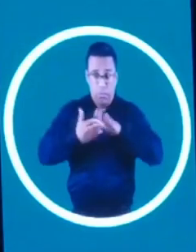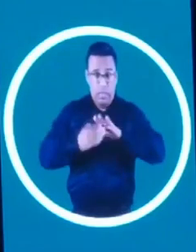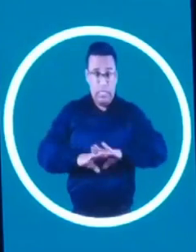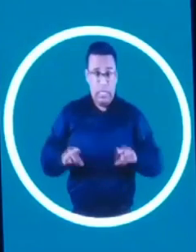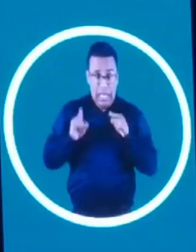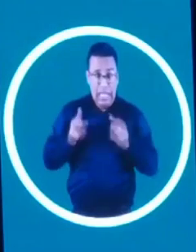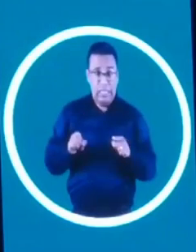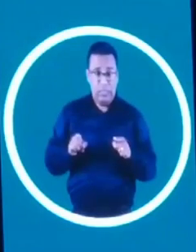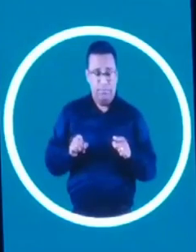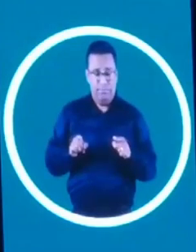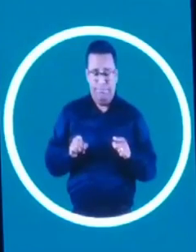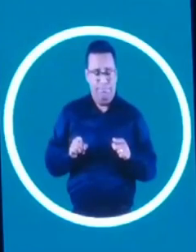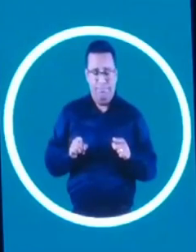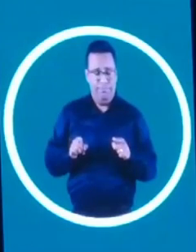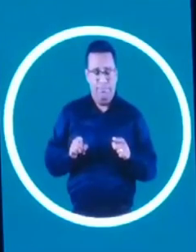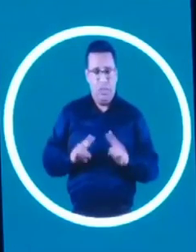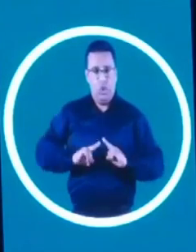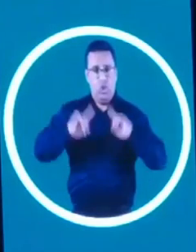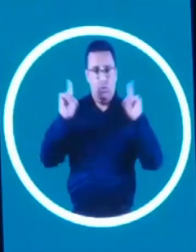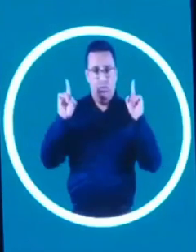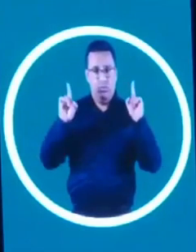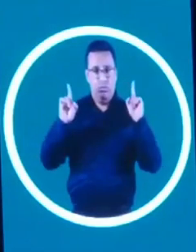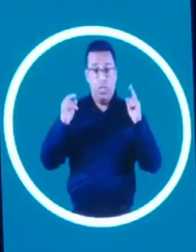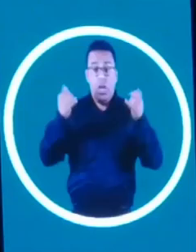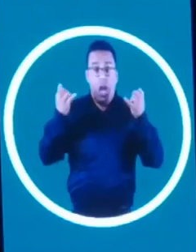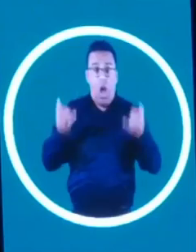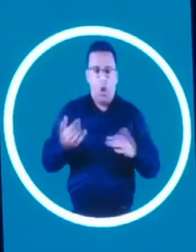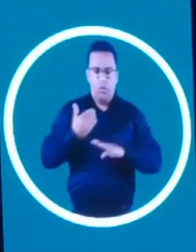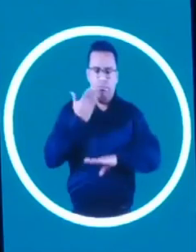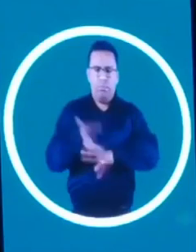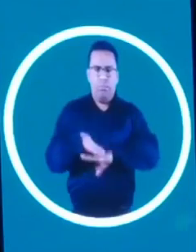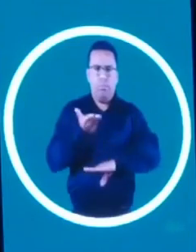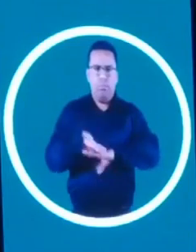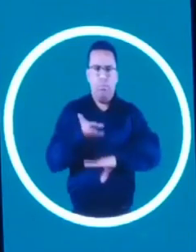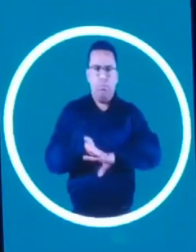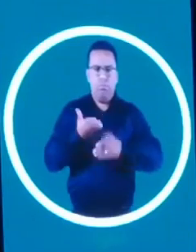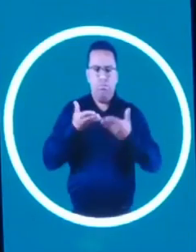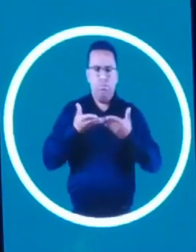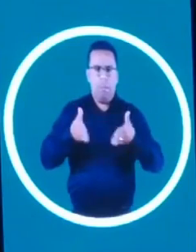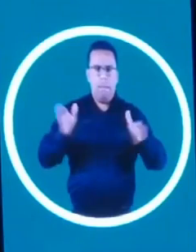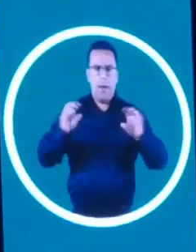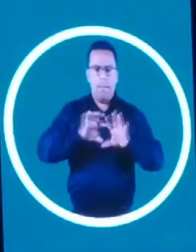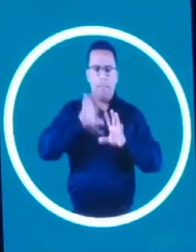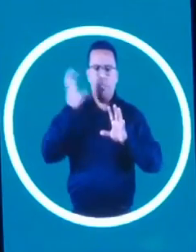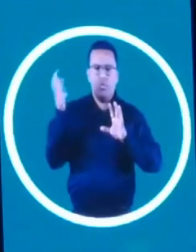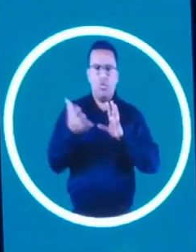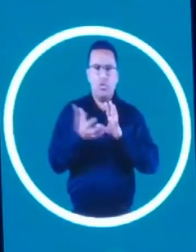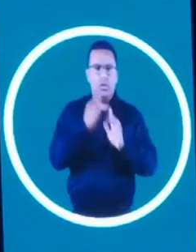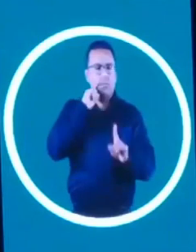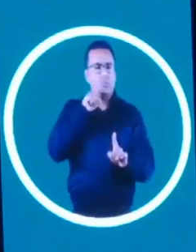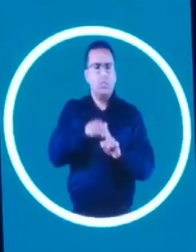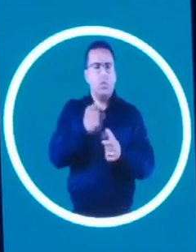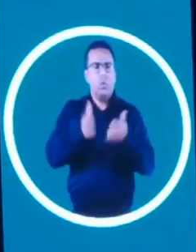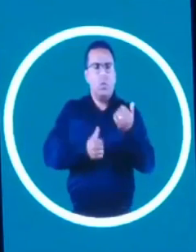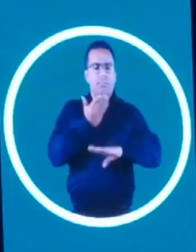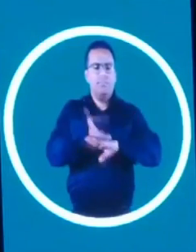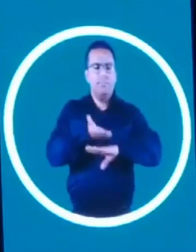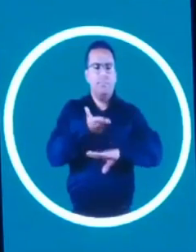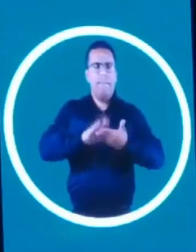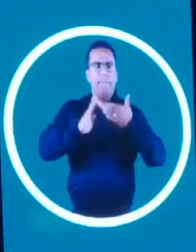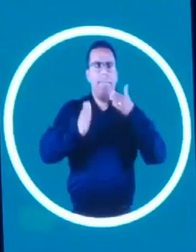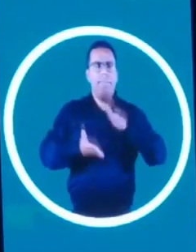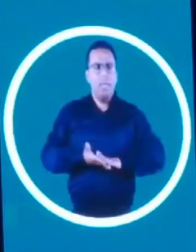humanidad. Es un nuevo orden mundial que le apueste a la paz, que le apueste a la justicia